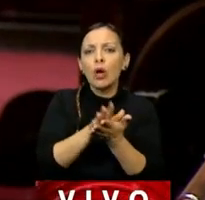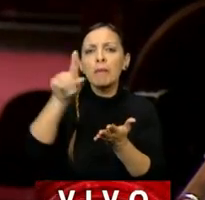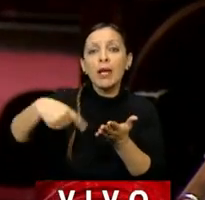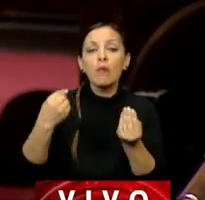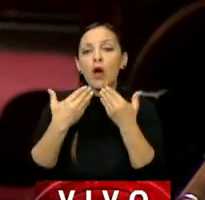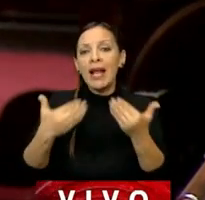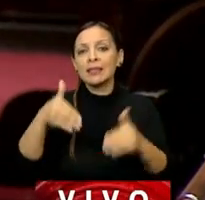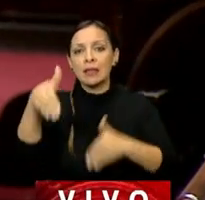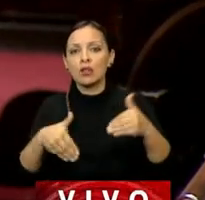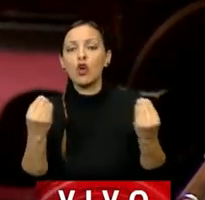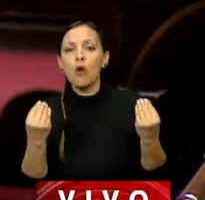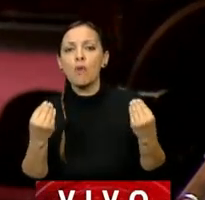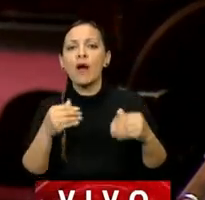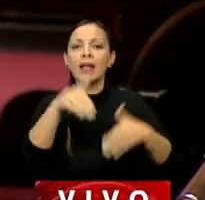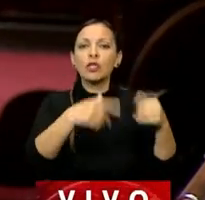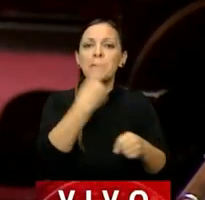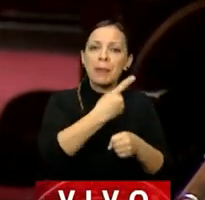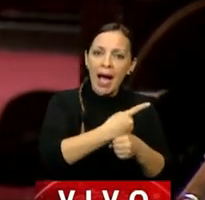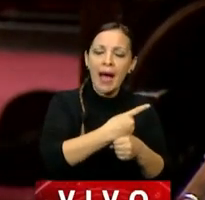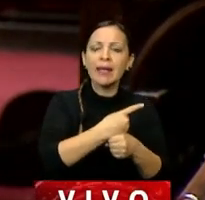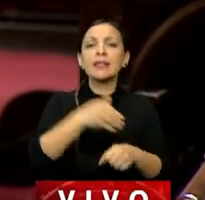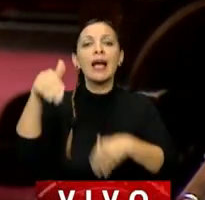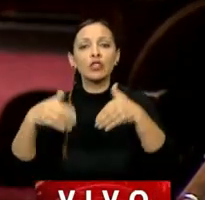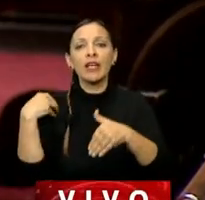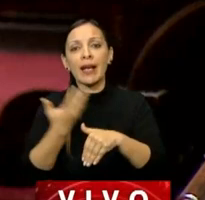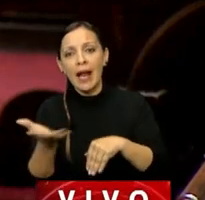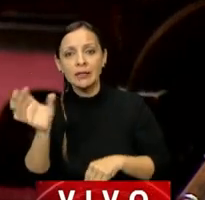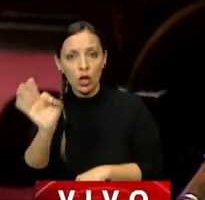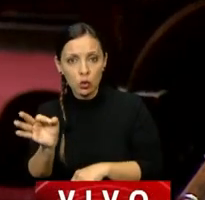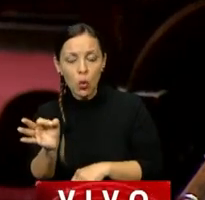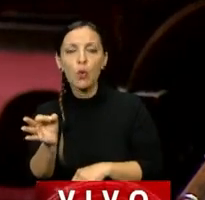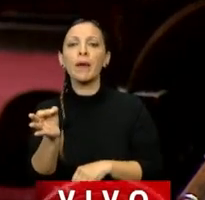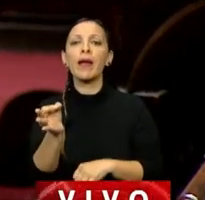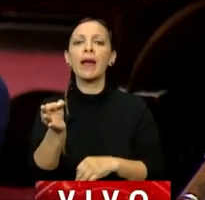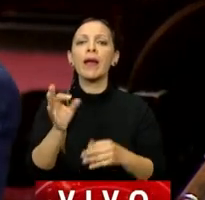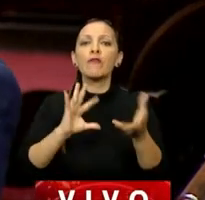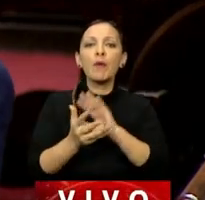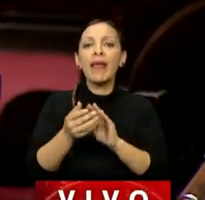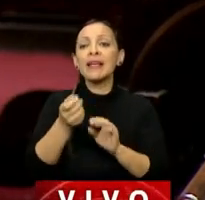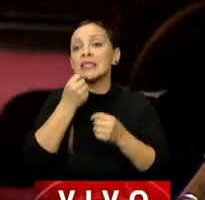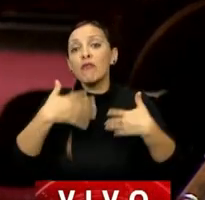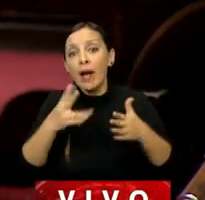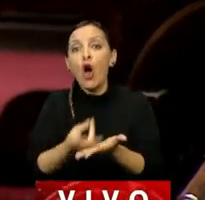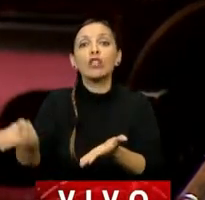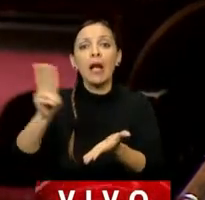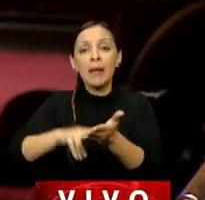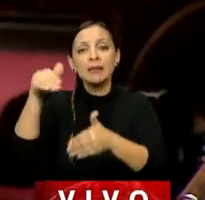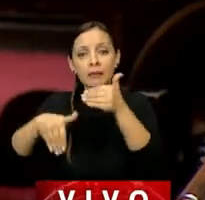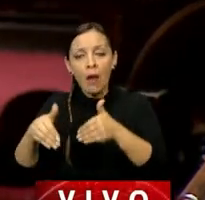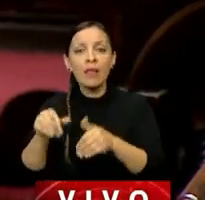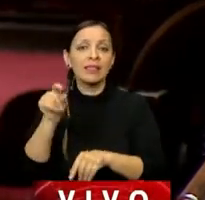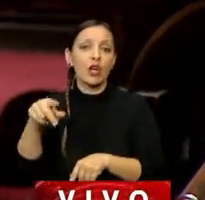en primarias abiertas en elecciones generales en octubre en ballottage y tiene que haber en noviembre